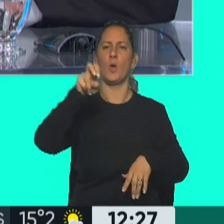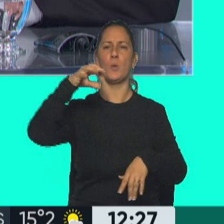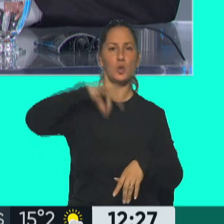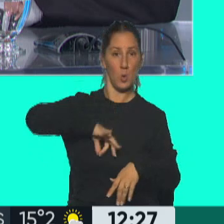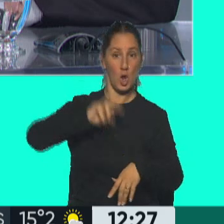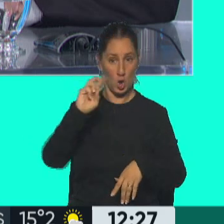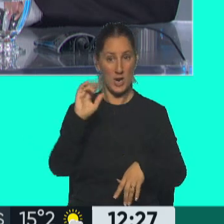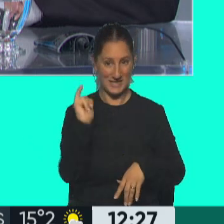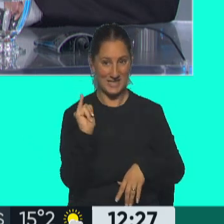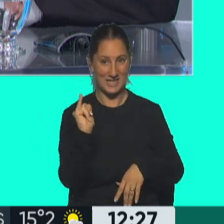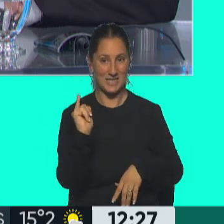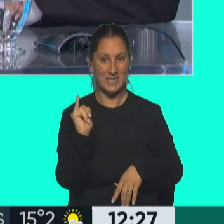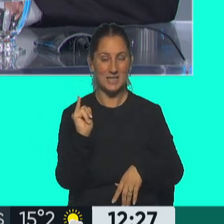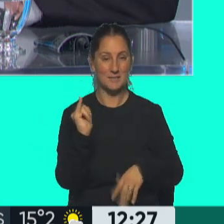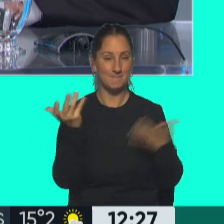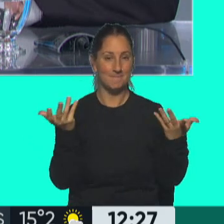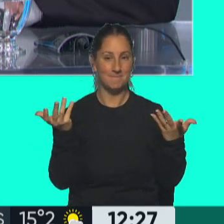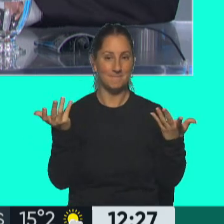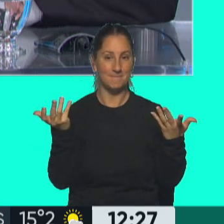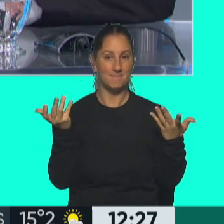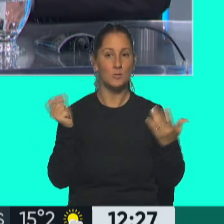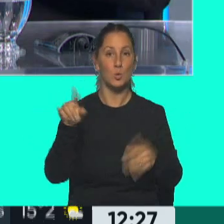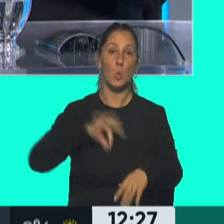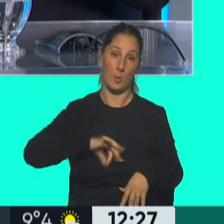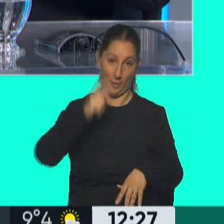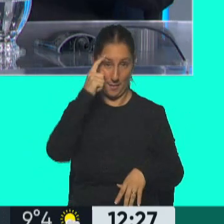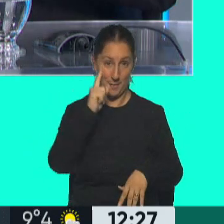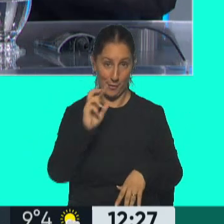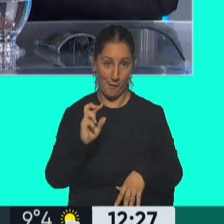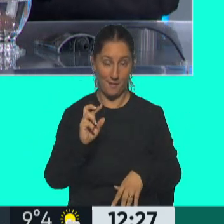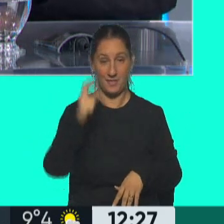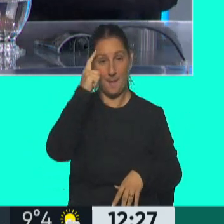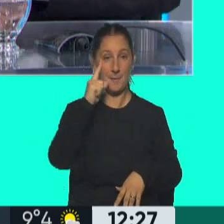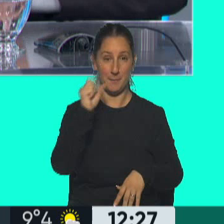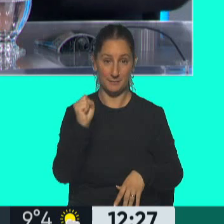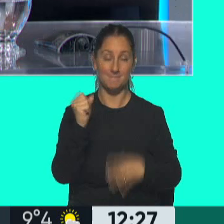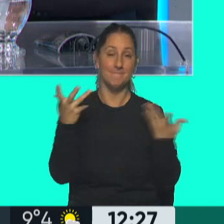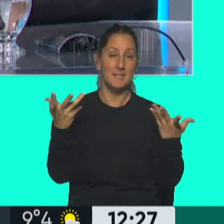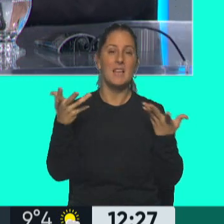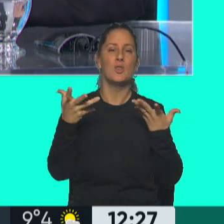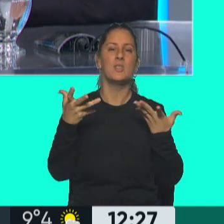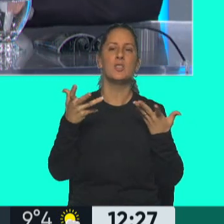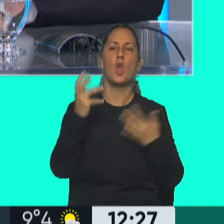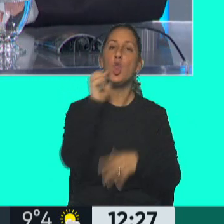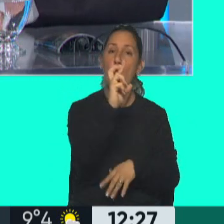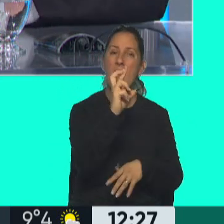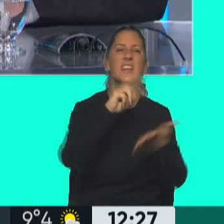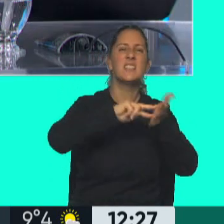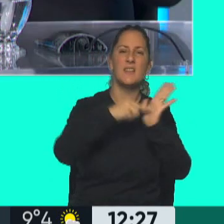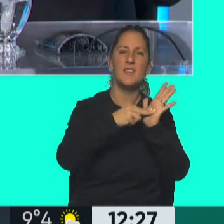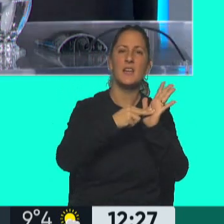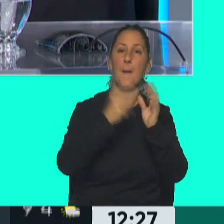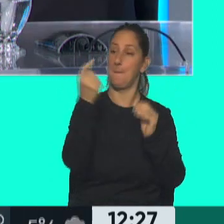en dólares sí 20 dólares digamos este este tipo de cosas que lo que nos explica dolarización significa una